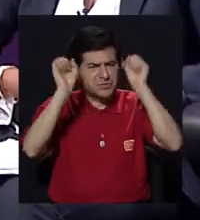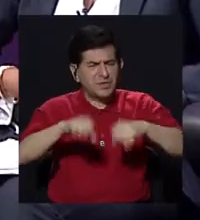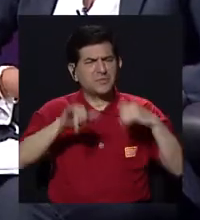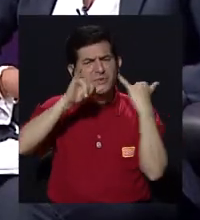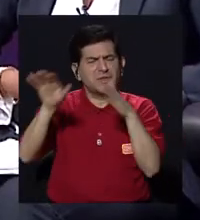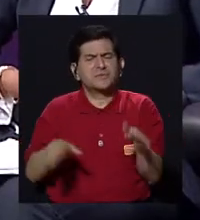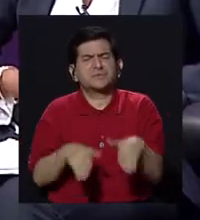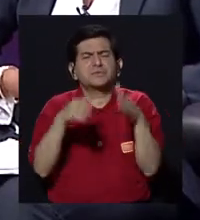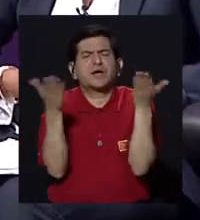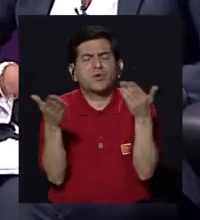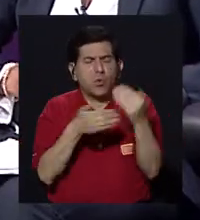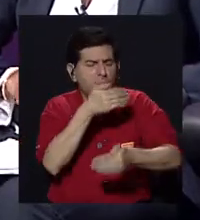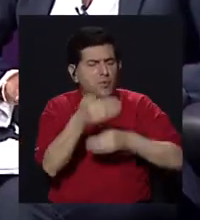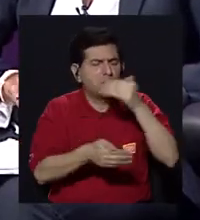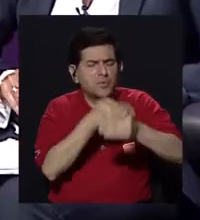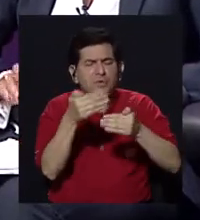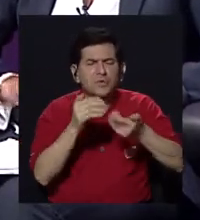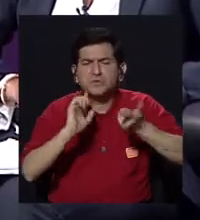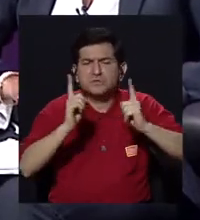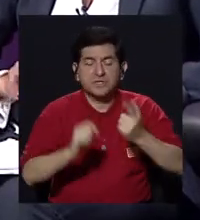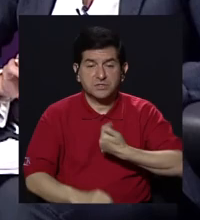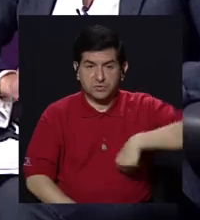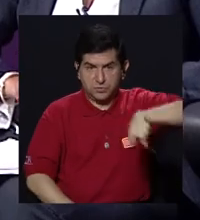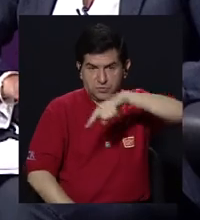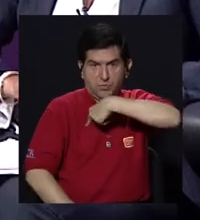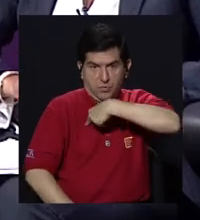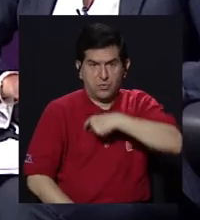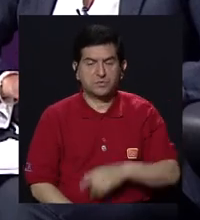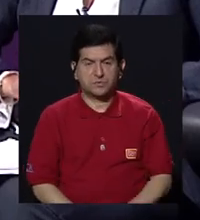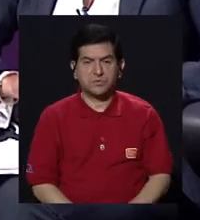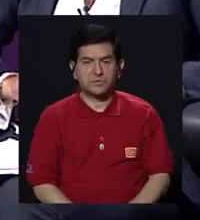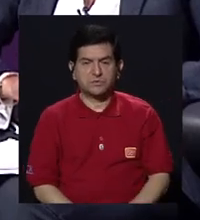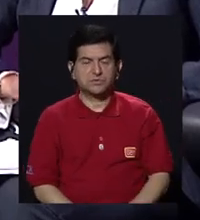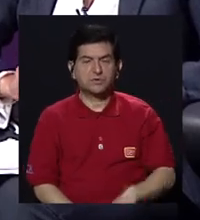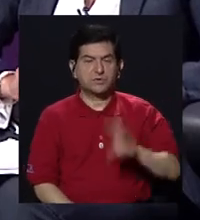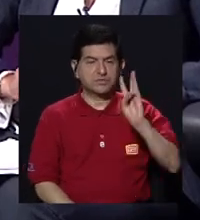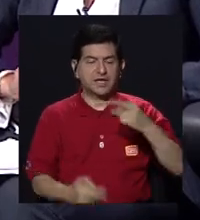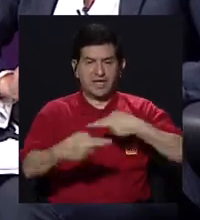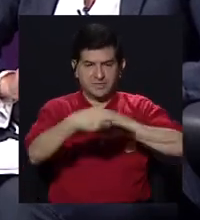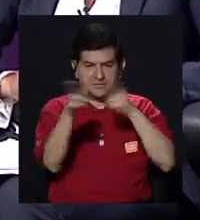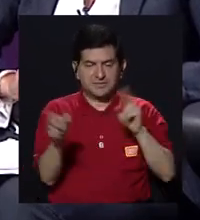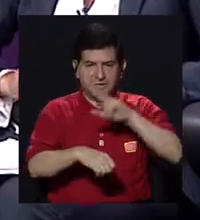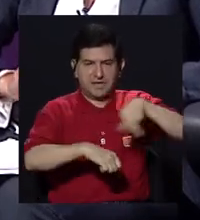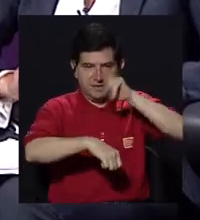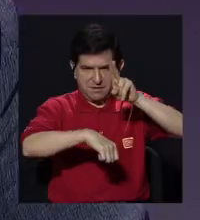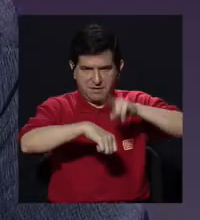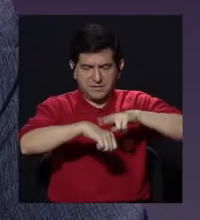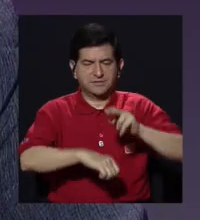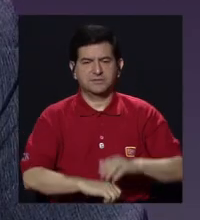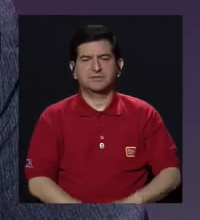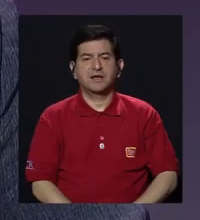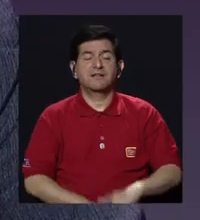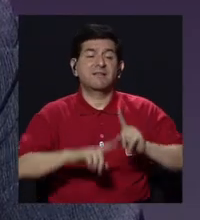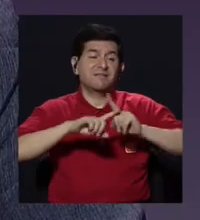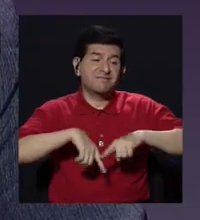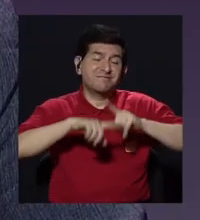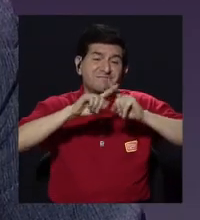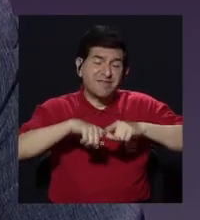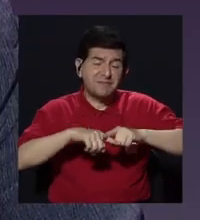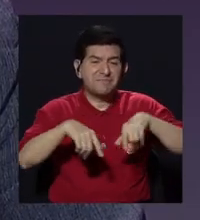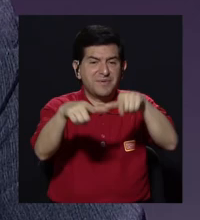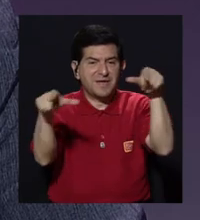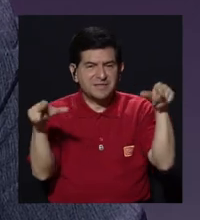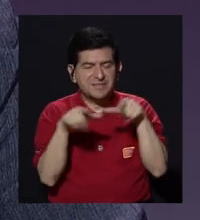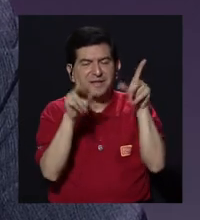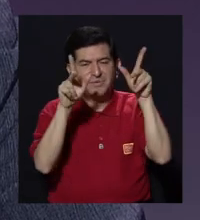realizar la denuncia? ¿Cuál es el procedimiento? Bueno, nosotros estamos en 6 regiones a nivel nacional, ¿verdad? Entonces, dependiendo de dónde